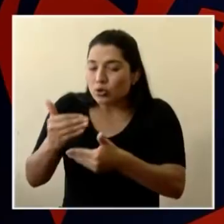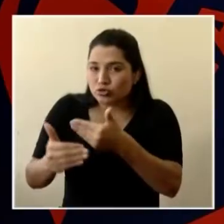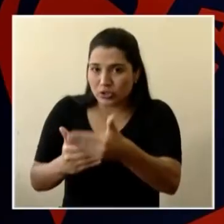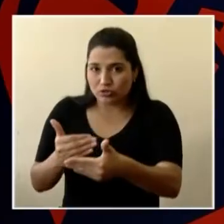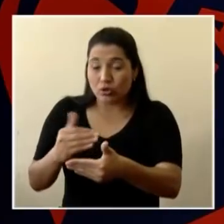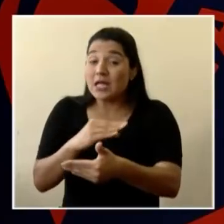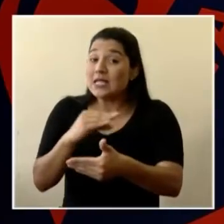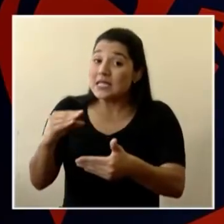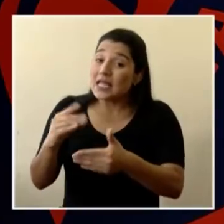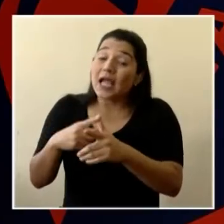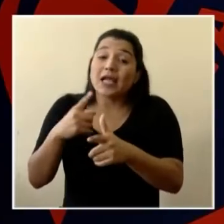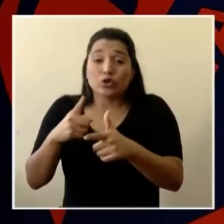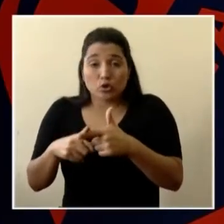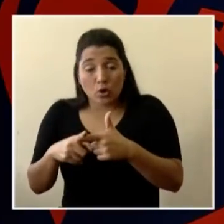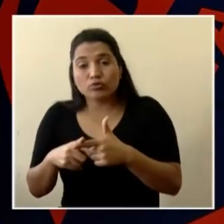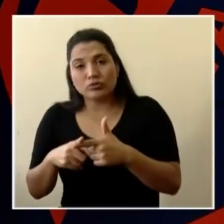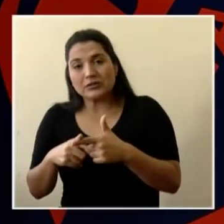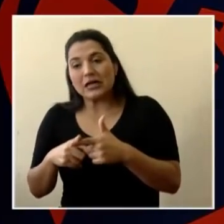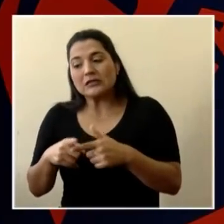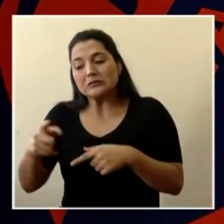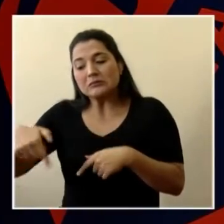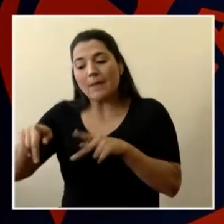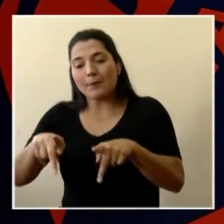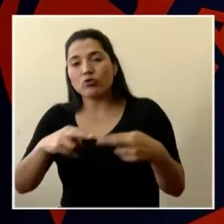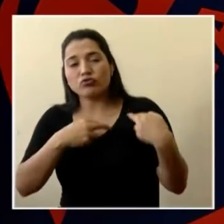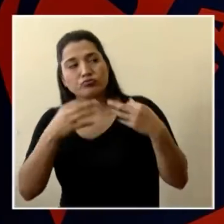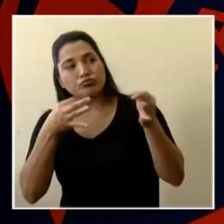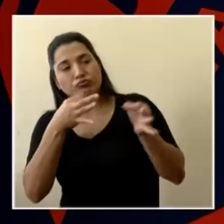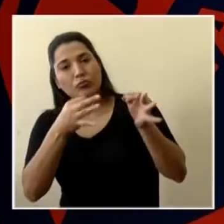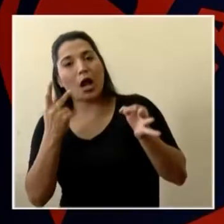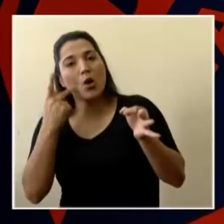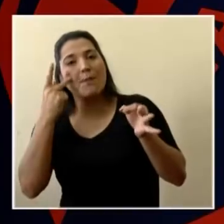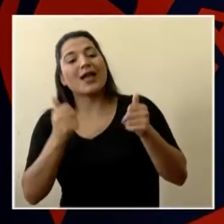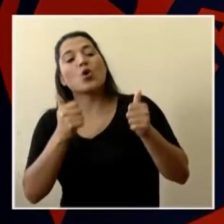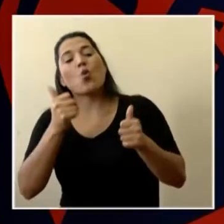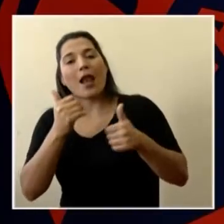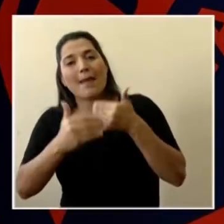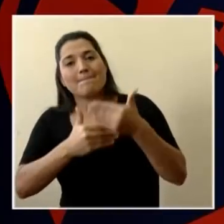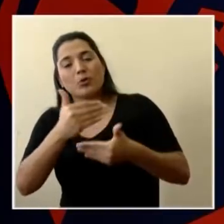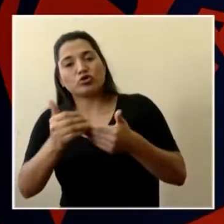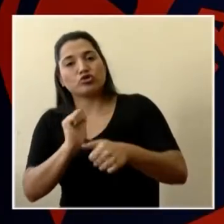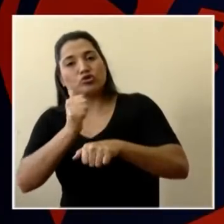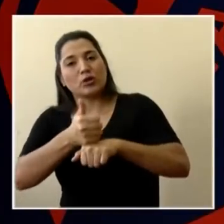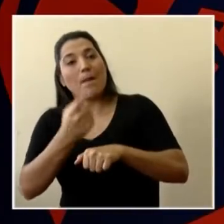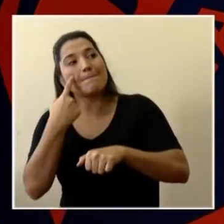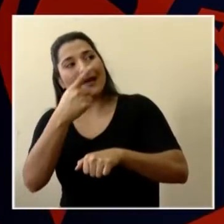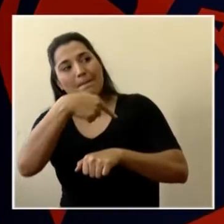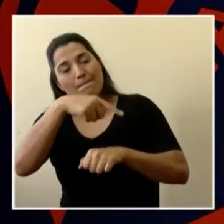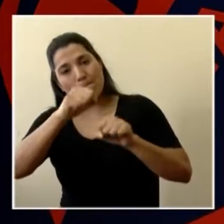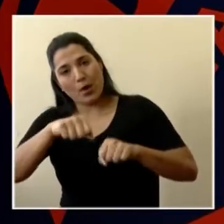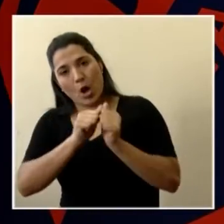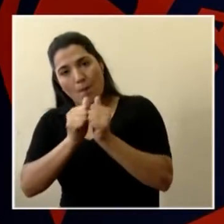se le explicaría en ese momento a los padres del menor cuáles van a ser los mecanismos para que estén con